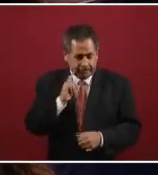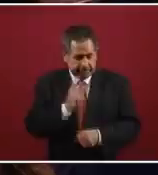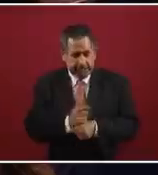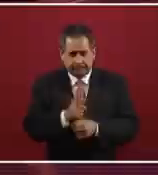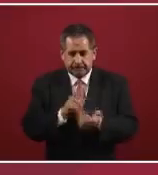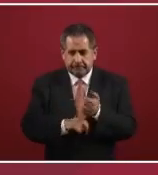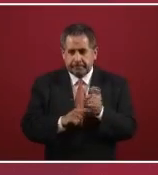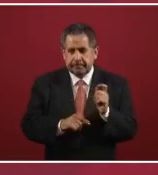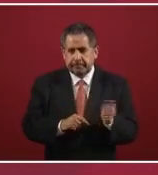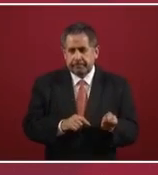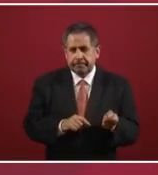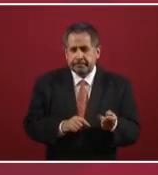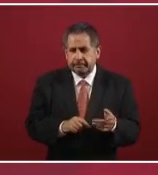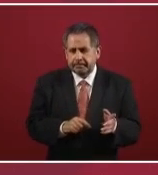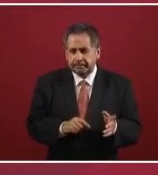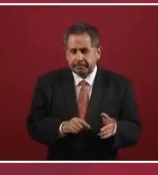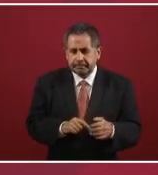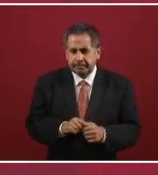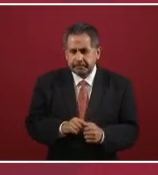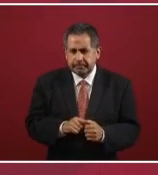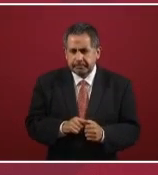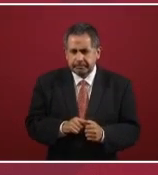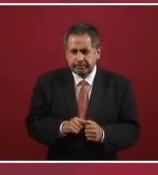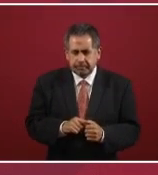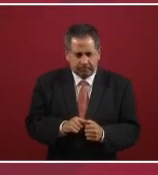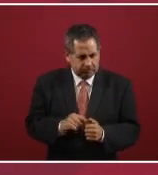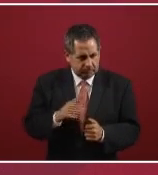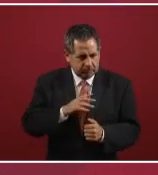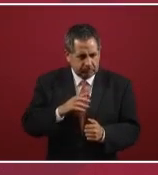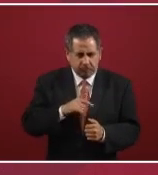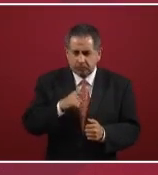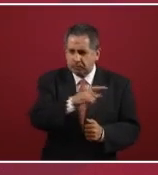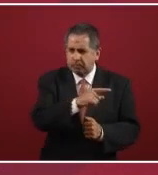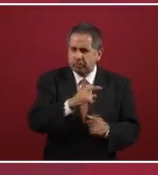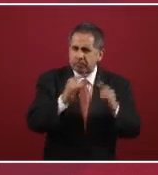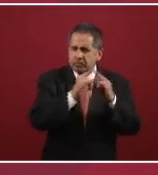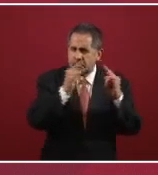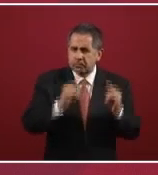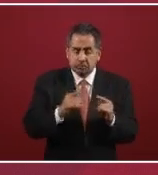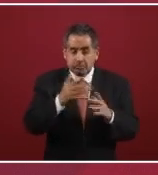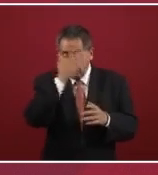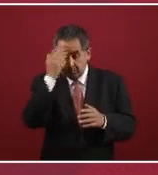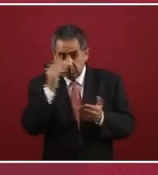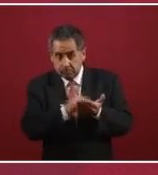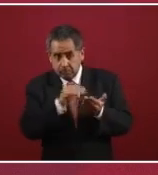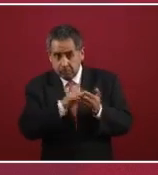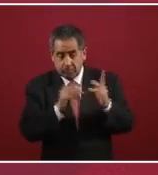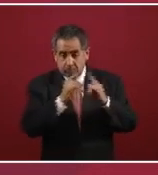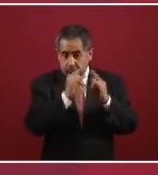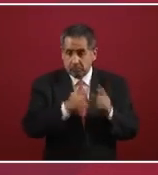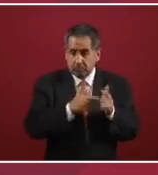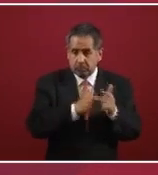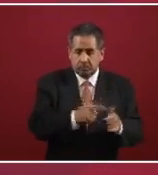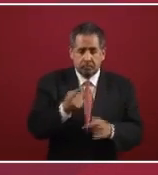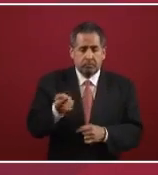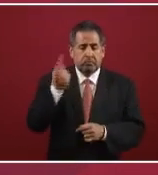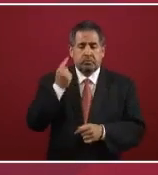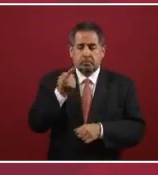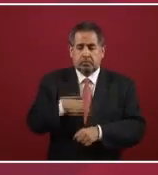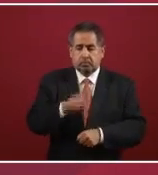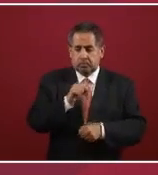dieron cuenta ustedes un plantón no sé si continúa la semana